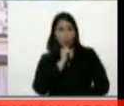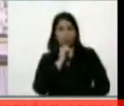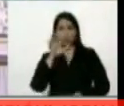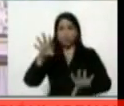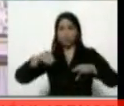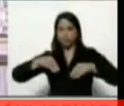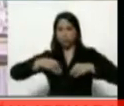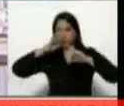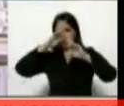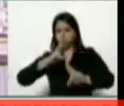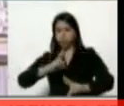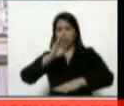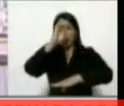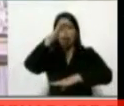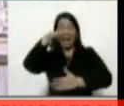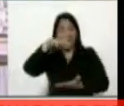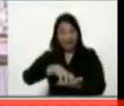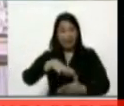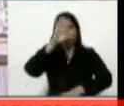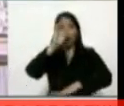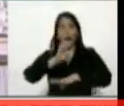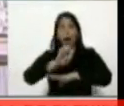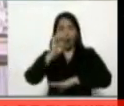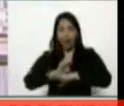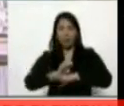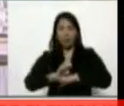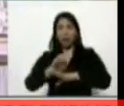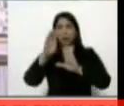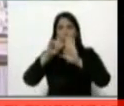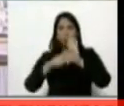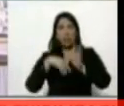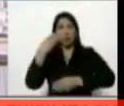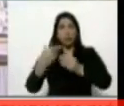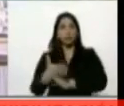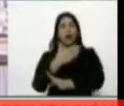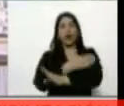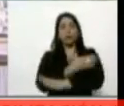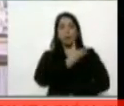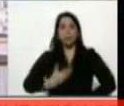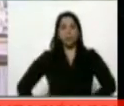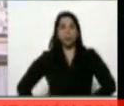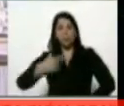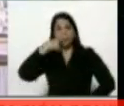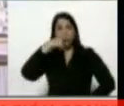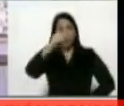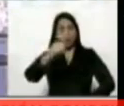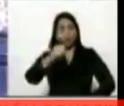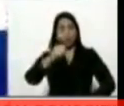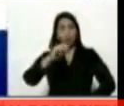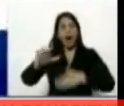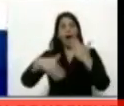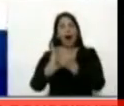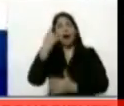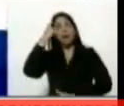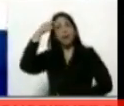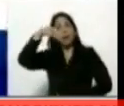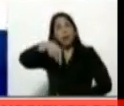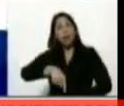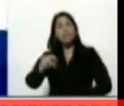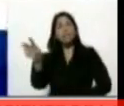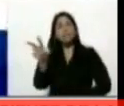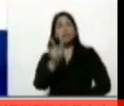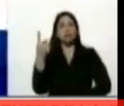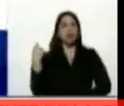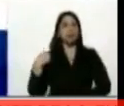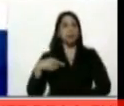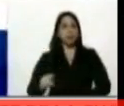hoy se ataca, que es el asunto del narcotráfico, ¿no? Eso es uno de los tantos ingredientes. Pero al no comprender que es un proceso revolucionario, la carga ideológica, lo que eso significa,